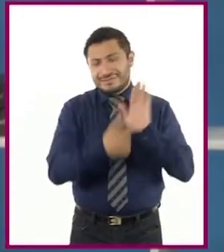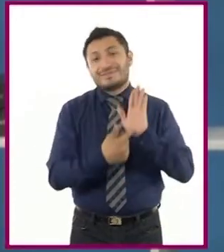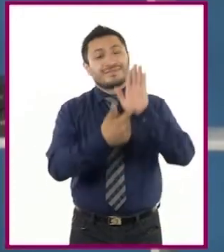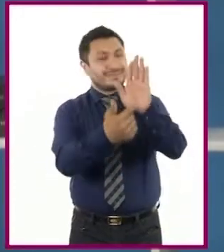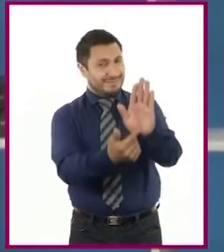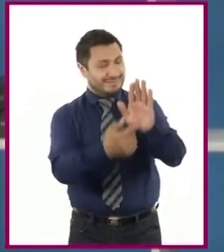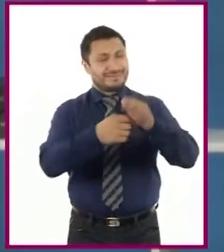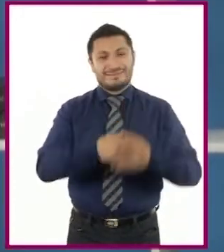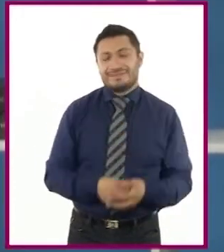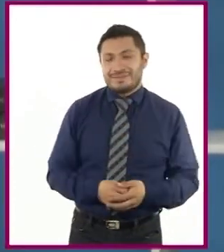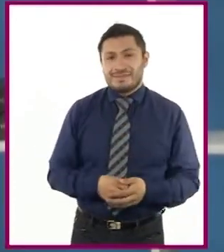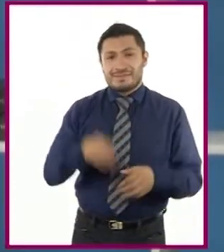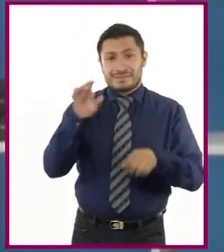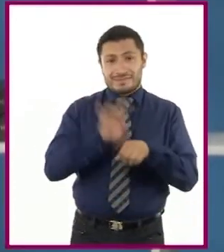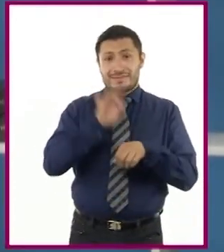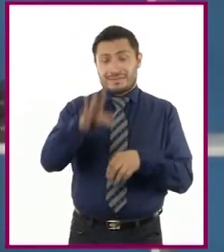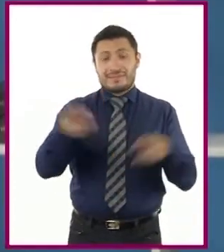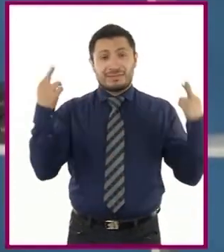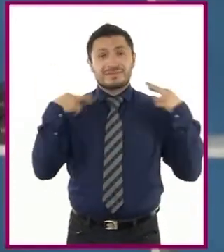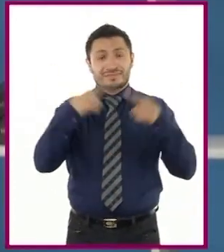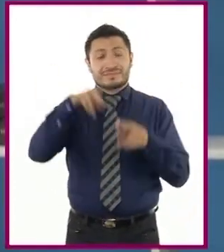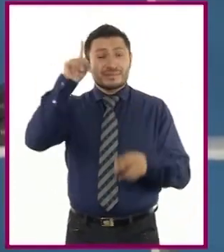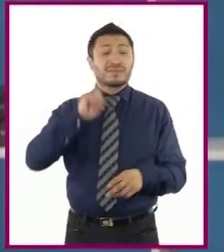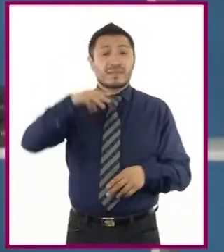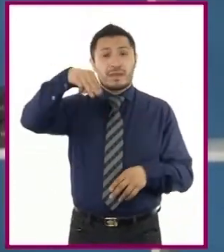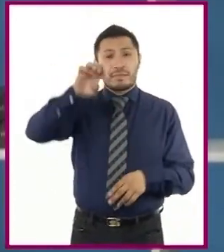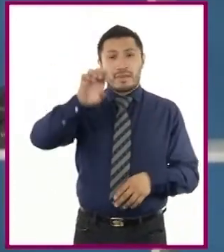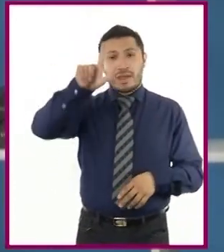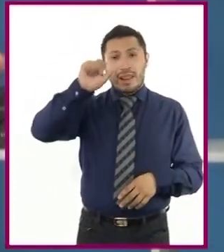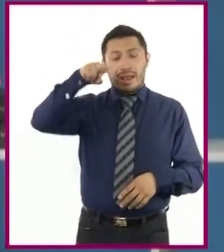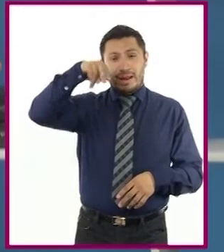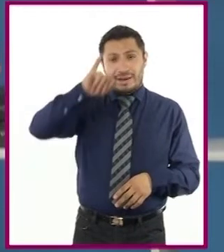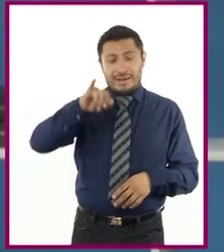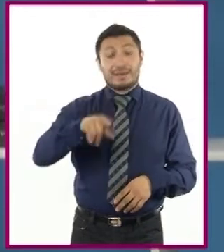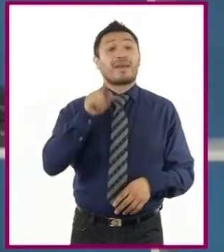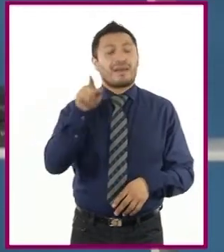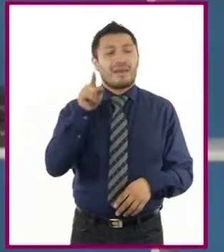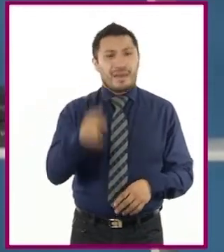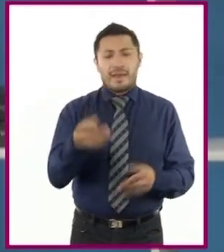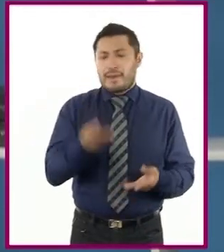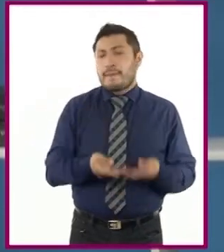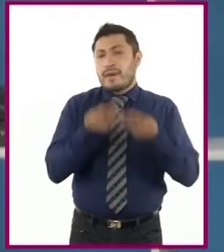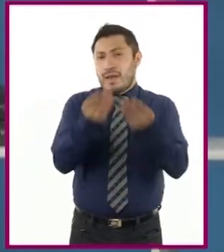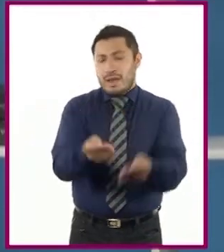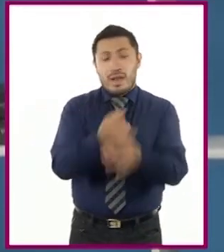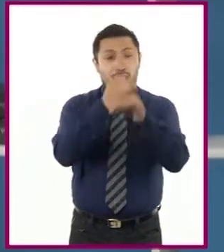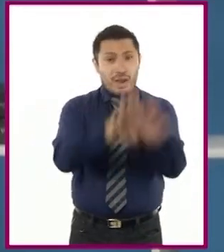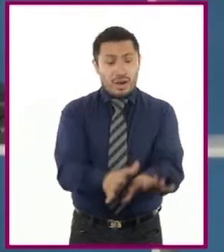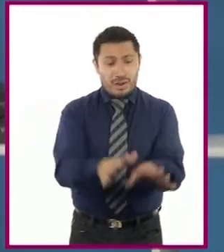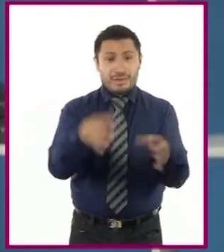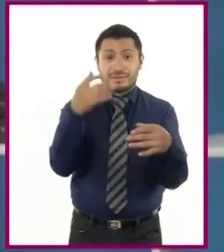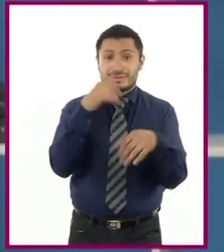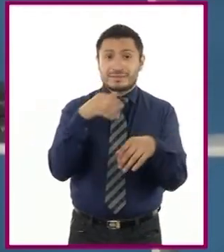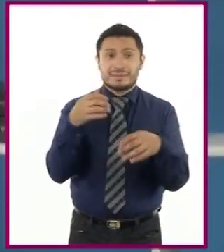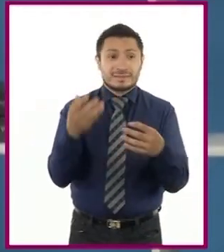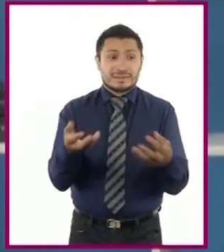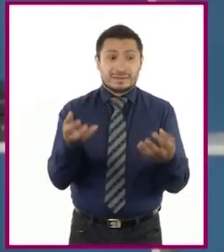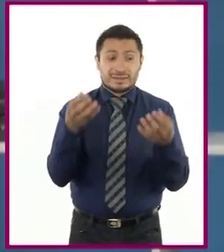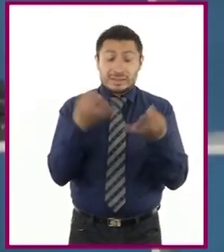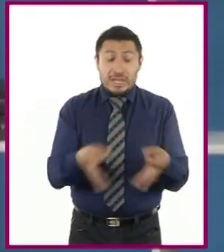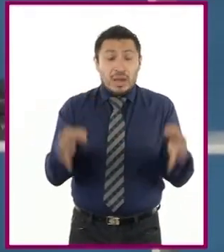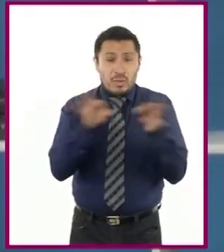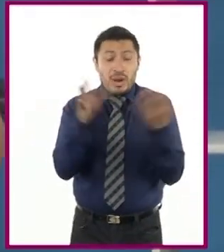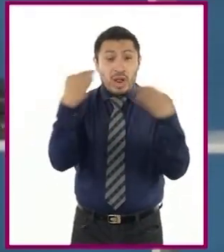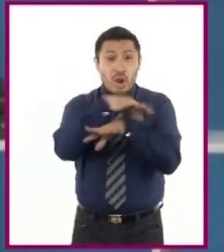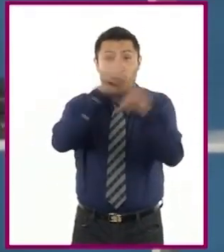siguiente video que nos envía la maestra Melanie Huechala, quien nos dará más información y datos importantes acerca